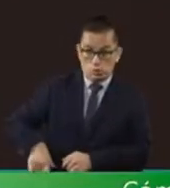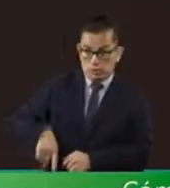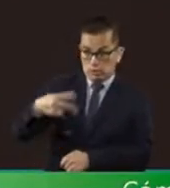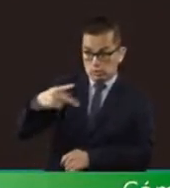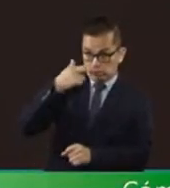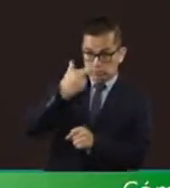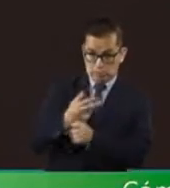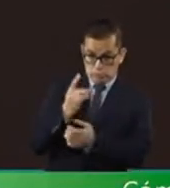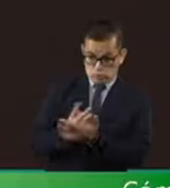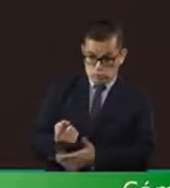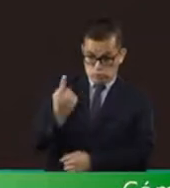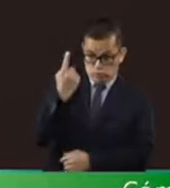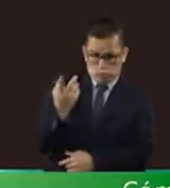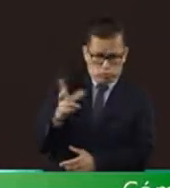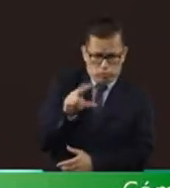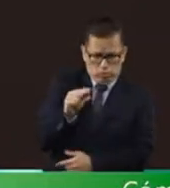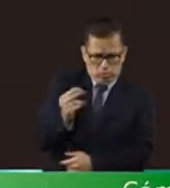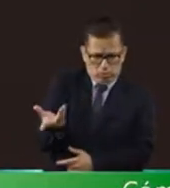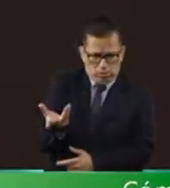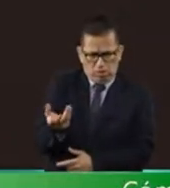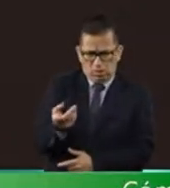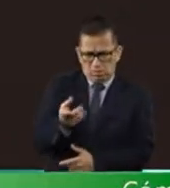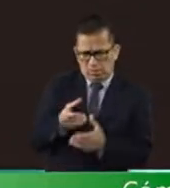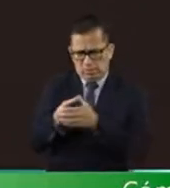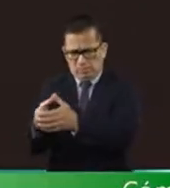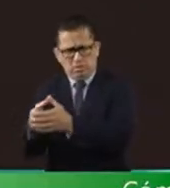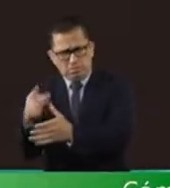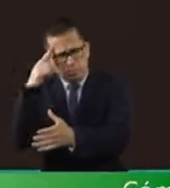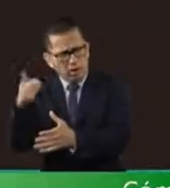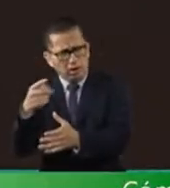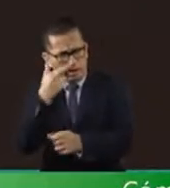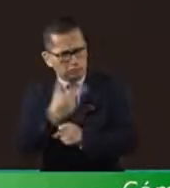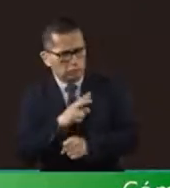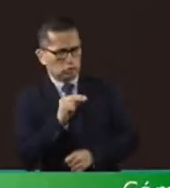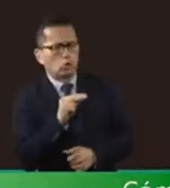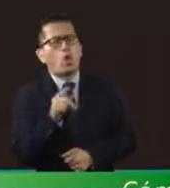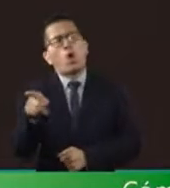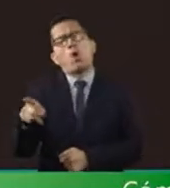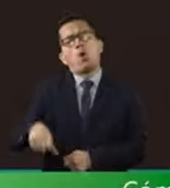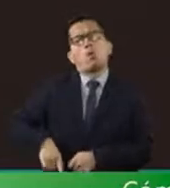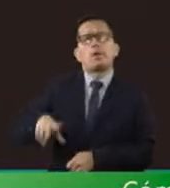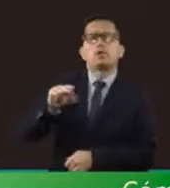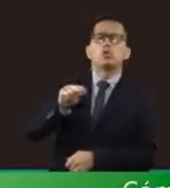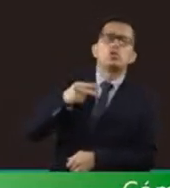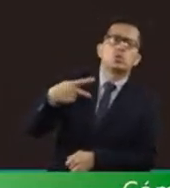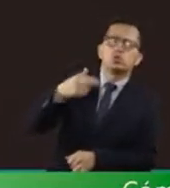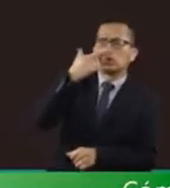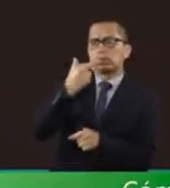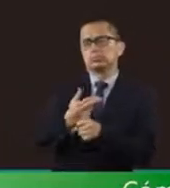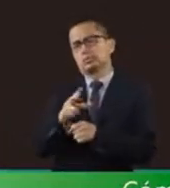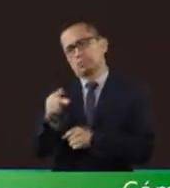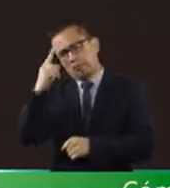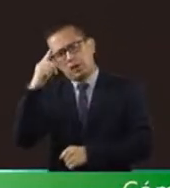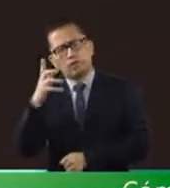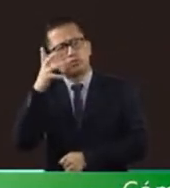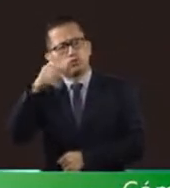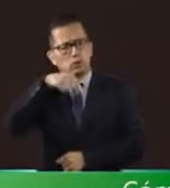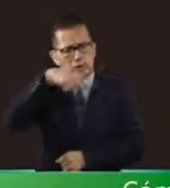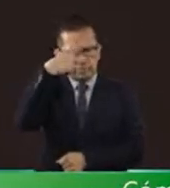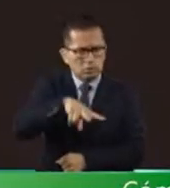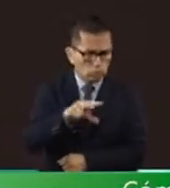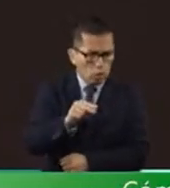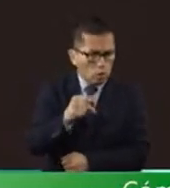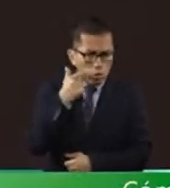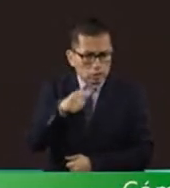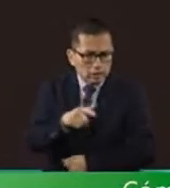responsabilidad que sí se la están dando en la construcción de un monopolio pero al Pobrecito estado no le quieren dar la responsabilidad del futuro del país